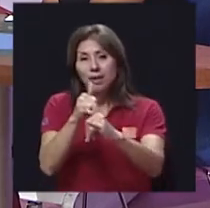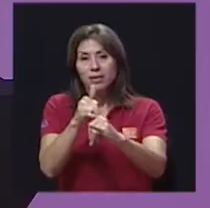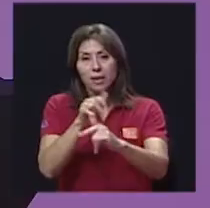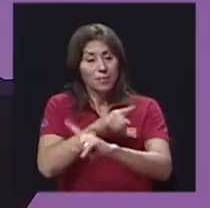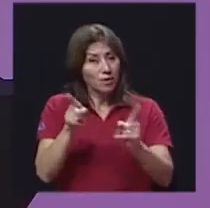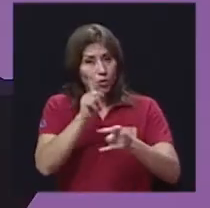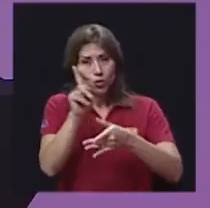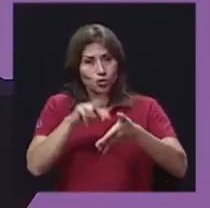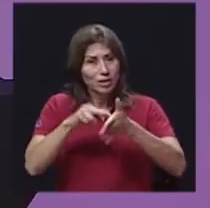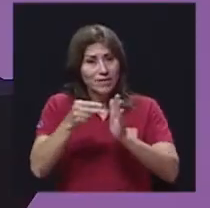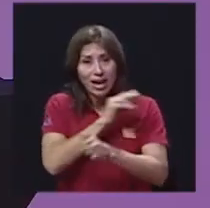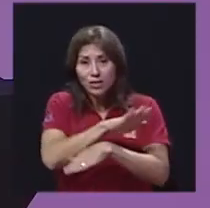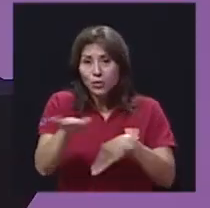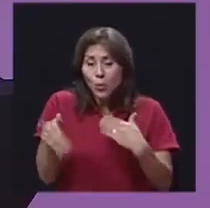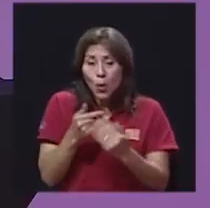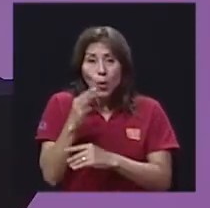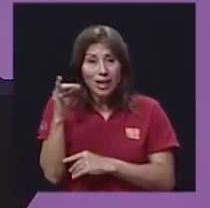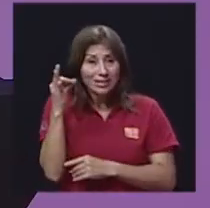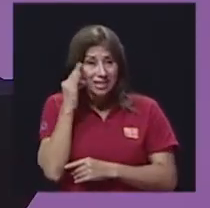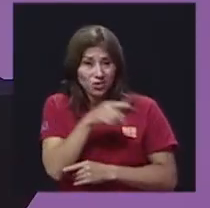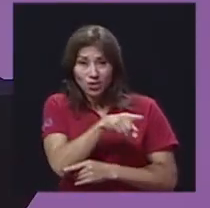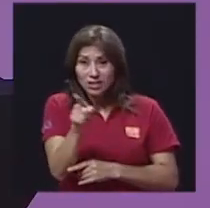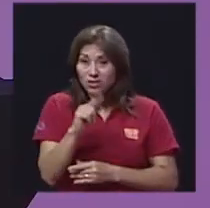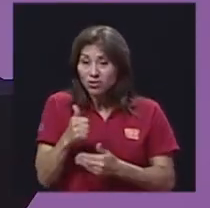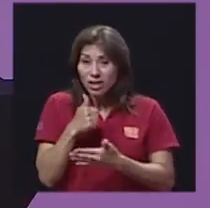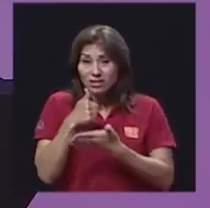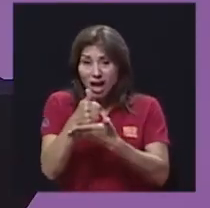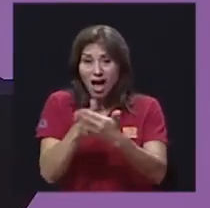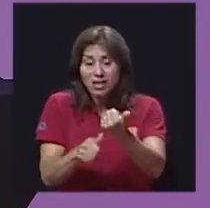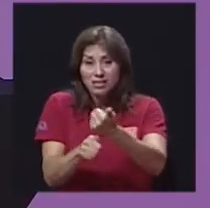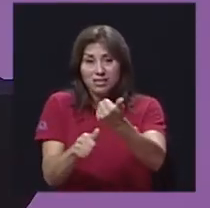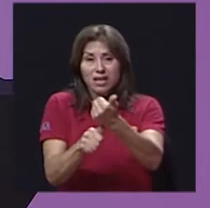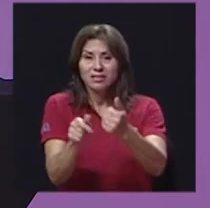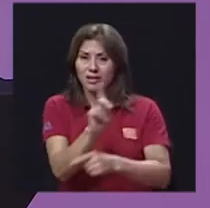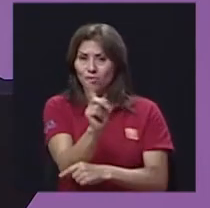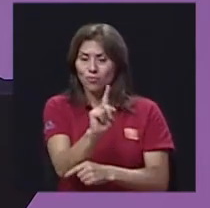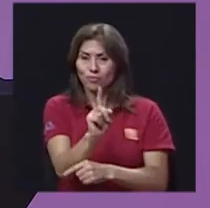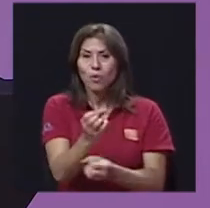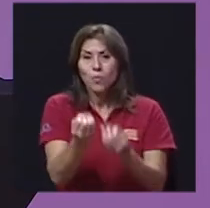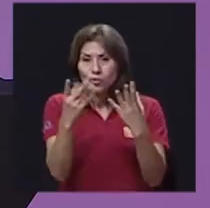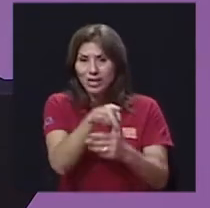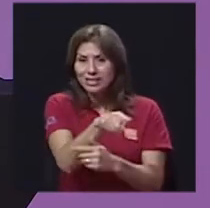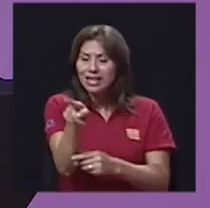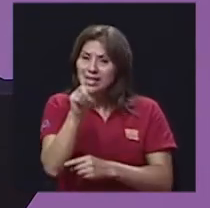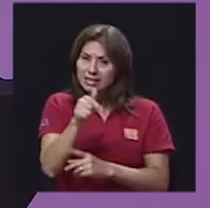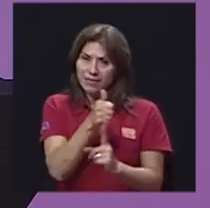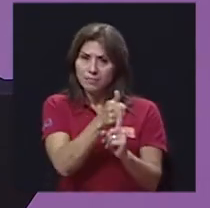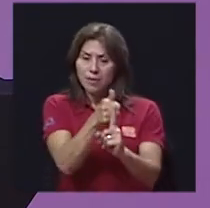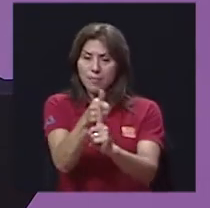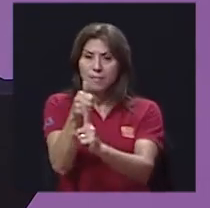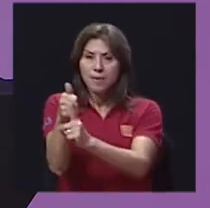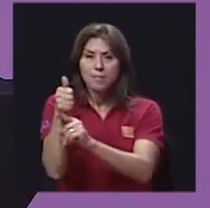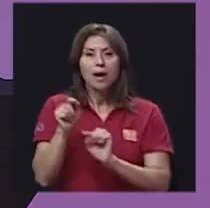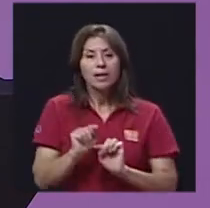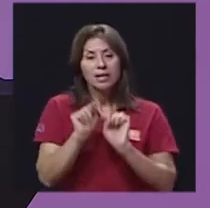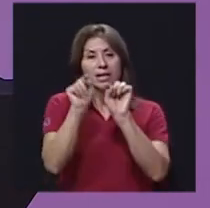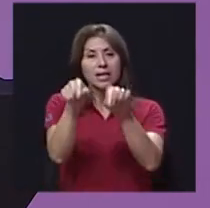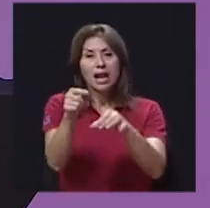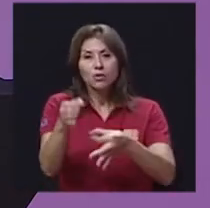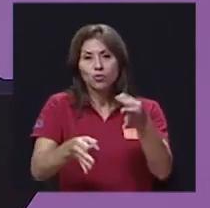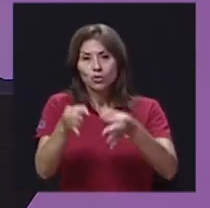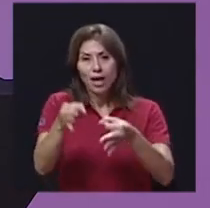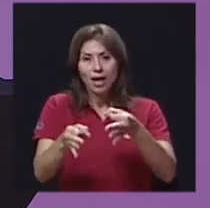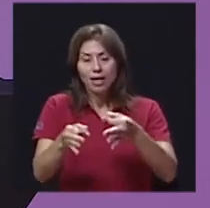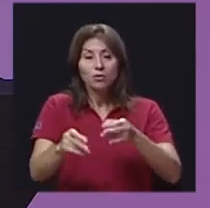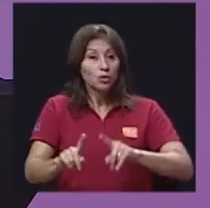así. Ajá. Hay muchas que tienen que recurrir directamente a los juzgados, pero hay una situación muy difícil para ellas. Muchas